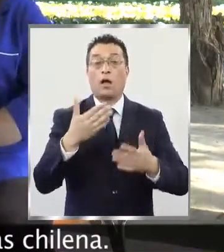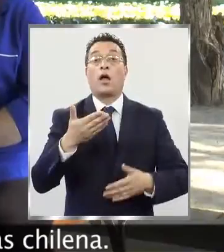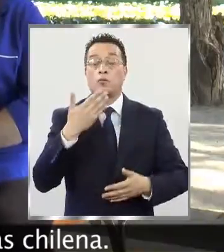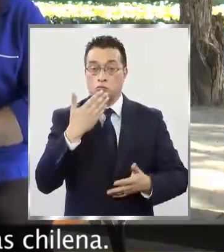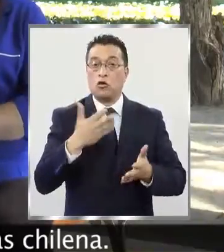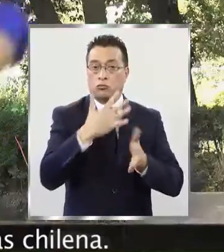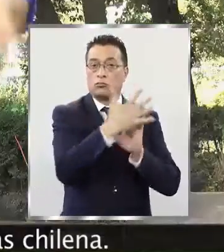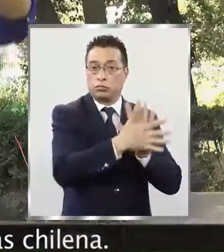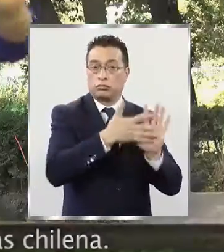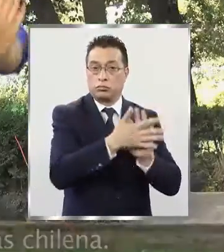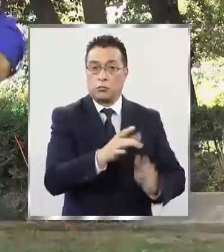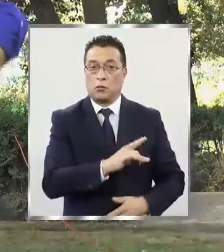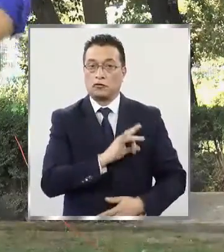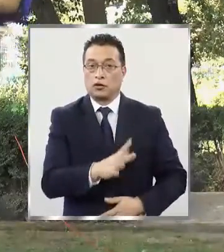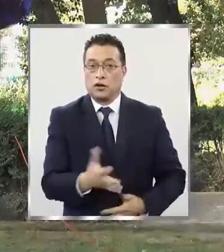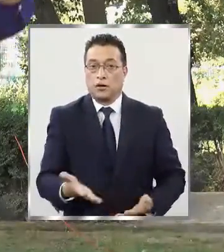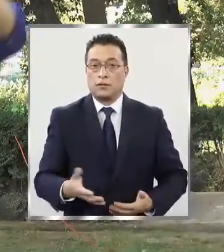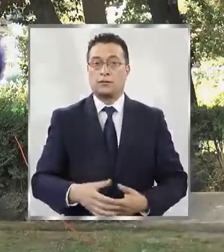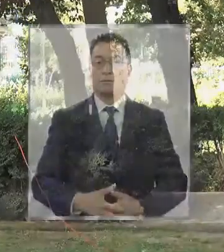lengua de señas chilena.